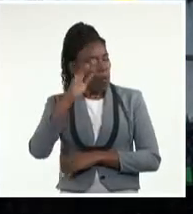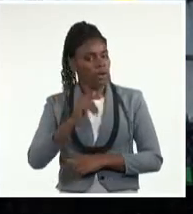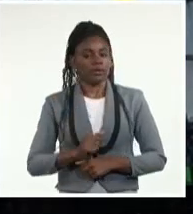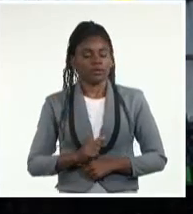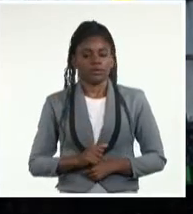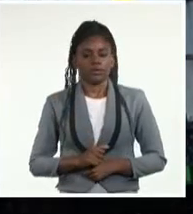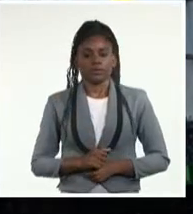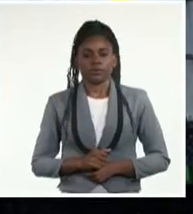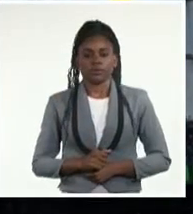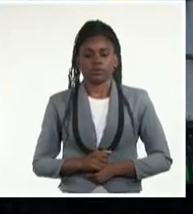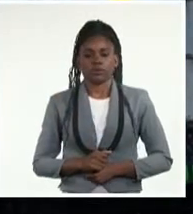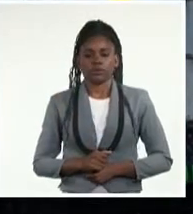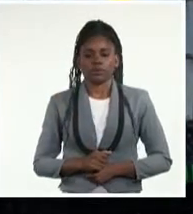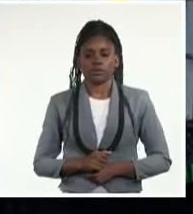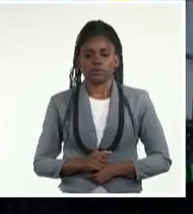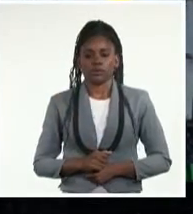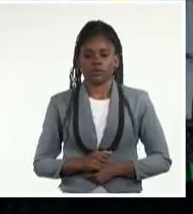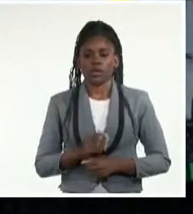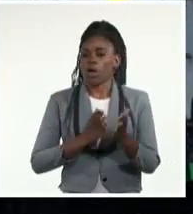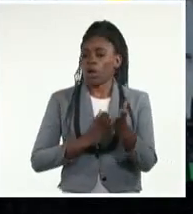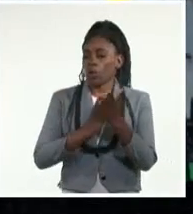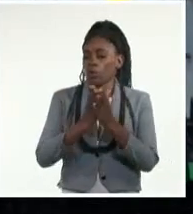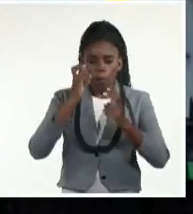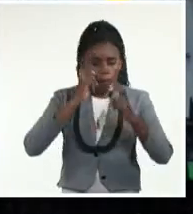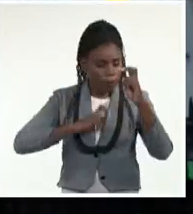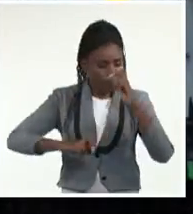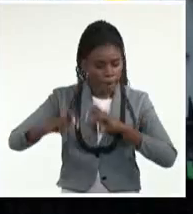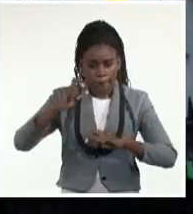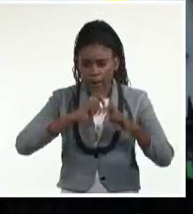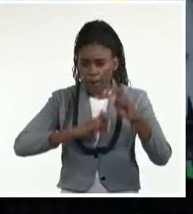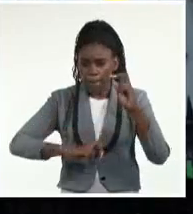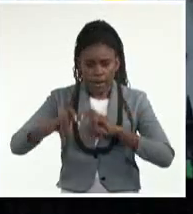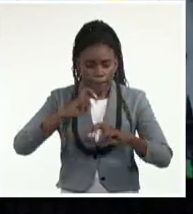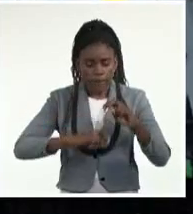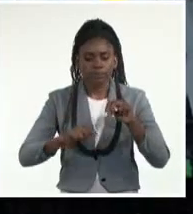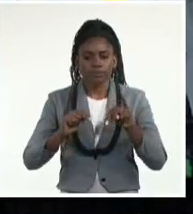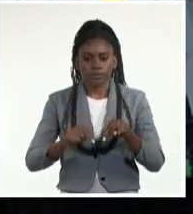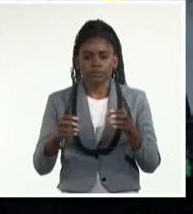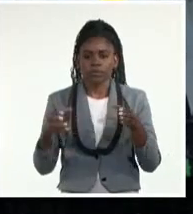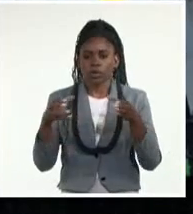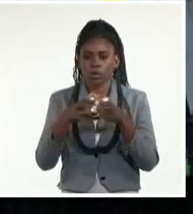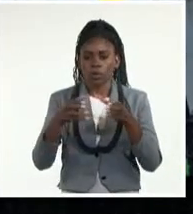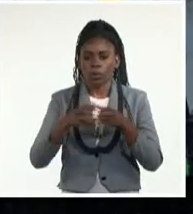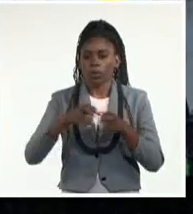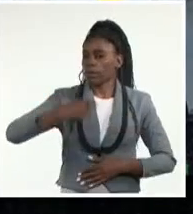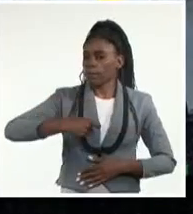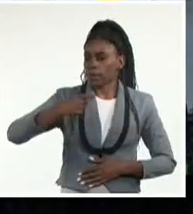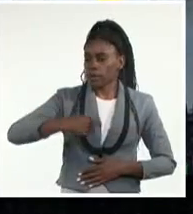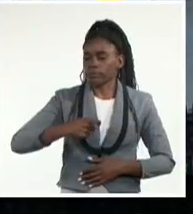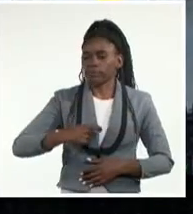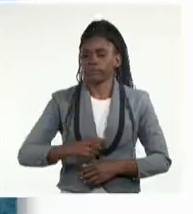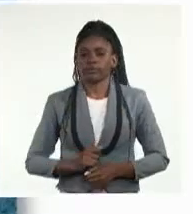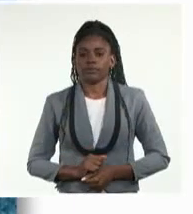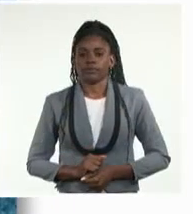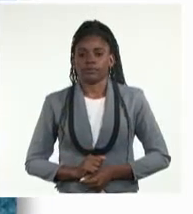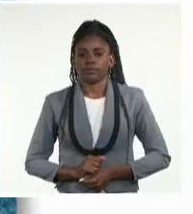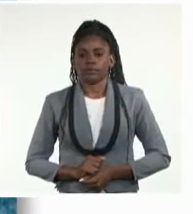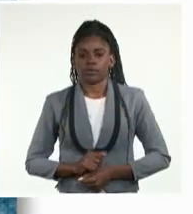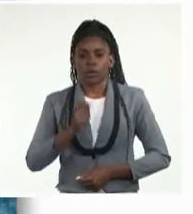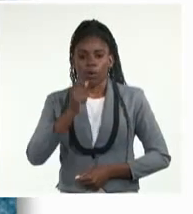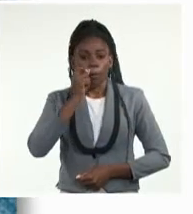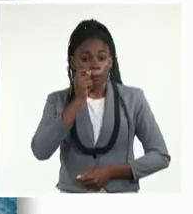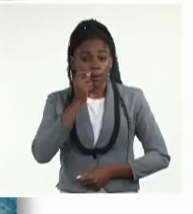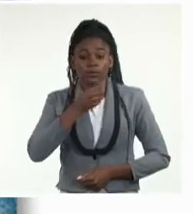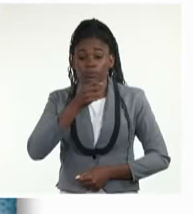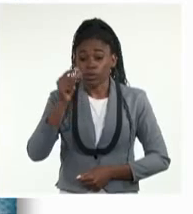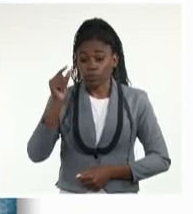de una promesa de dádiva hecha por representantes del fondo. El texto del jurista Humberto López informa que, de acuerdo con los